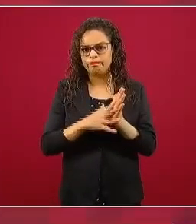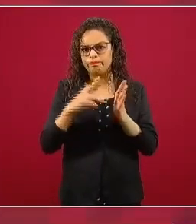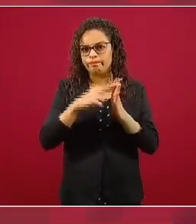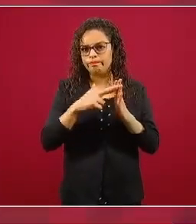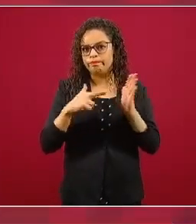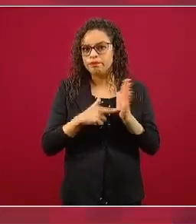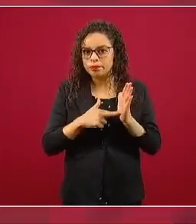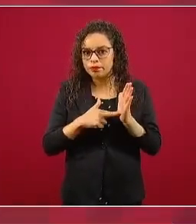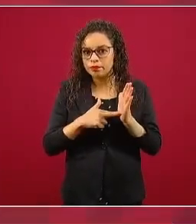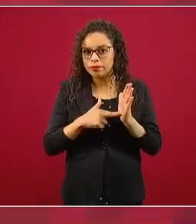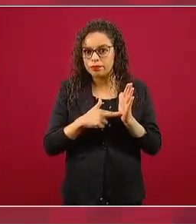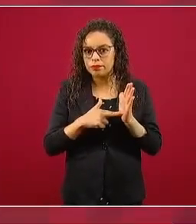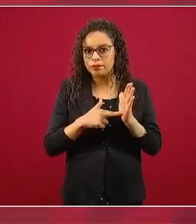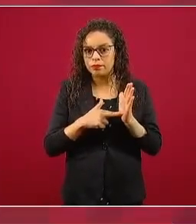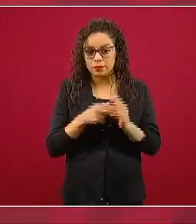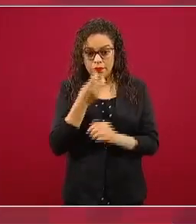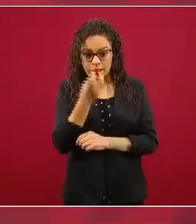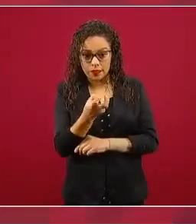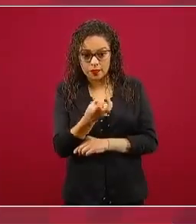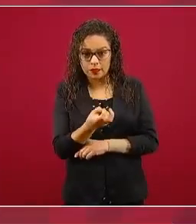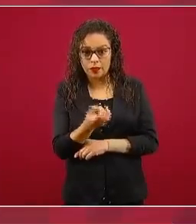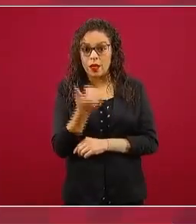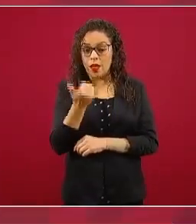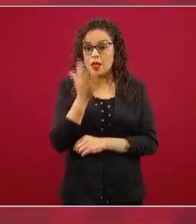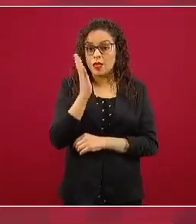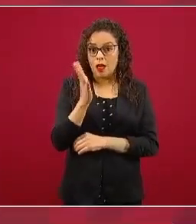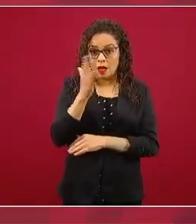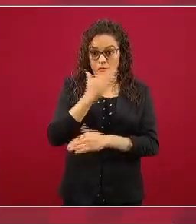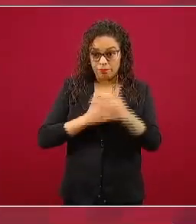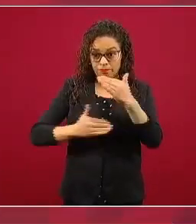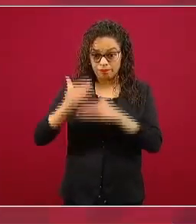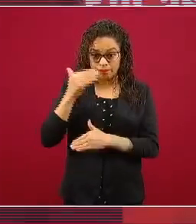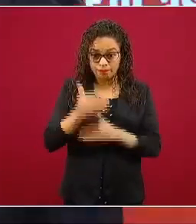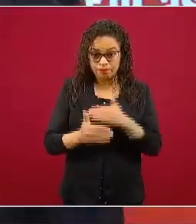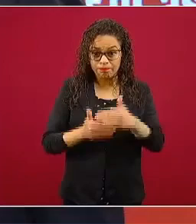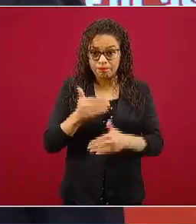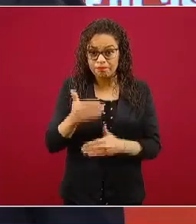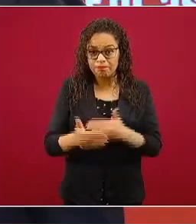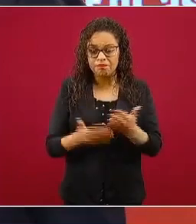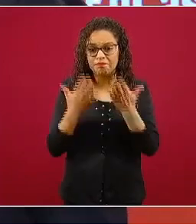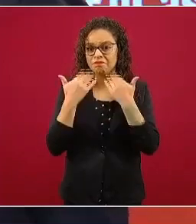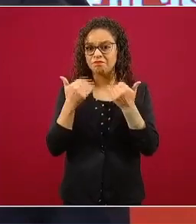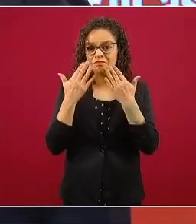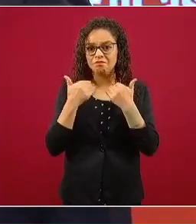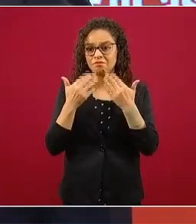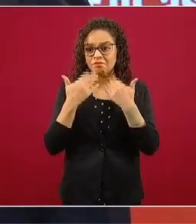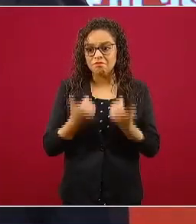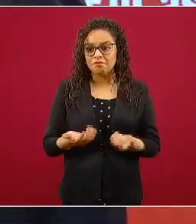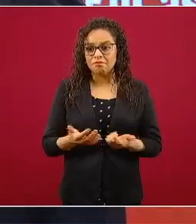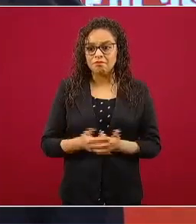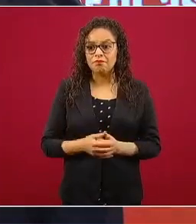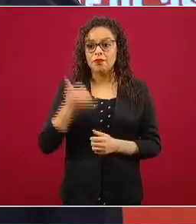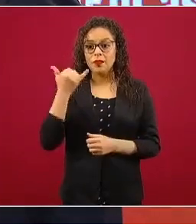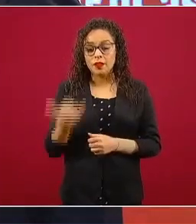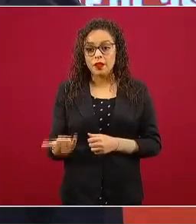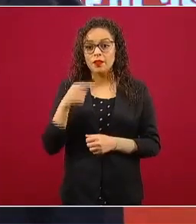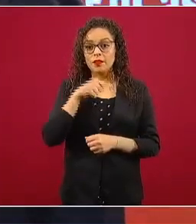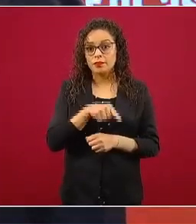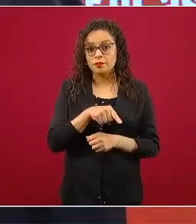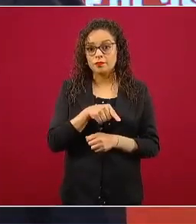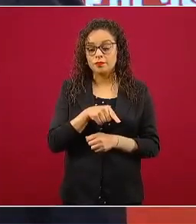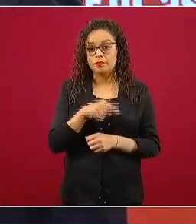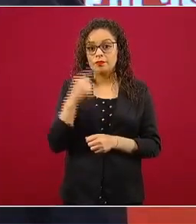que no se avanzó. En el caso de la transparencia, pues se creó hasta un organismo para